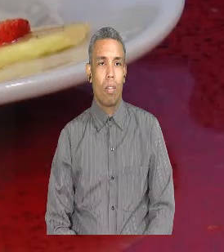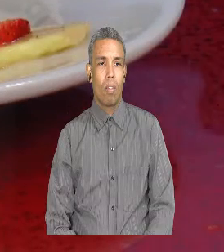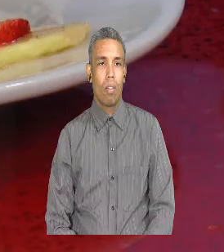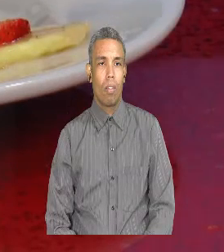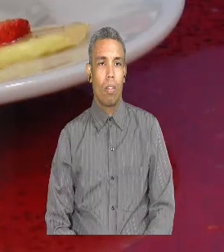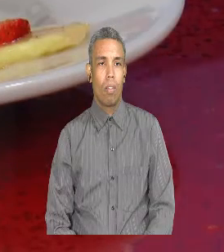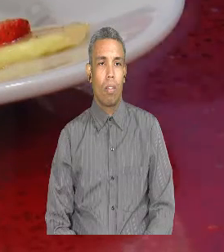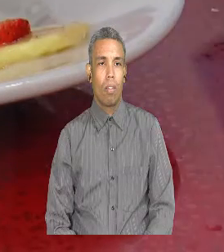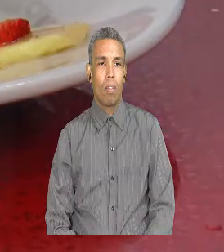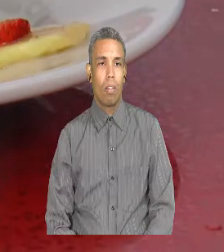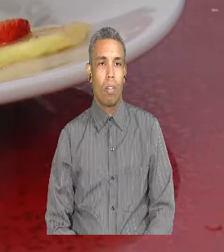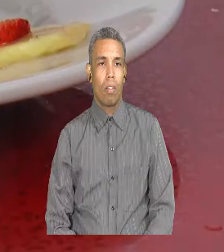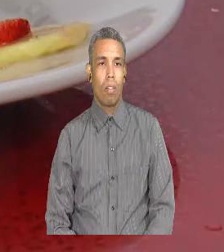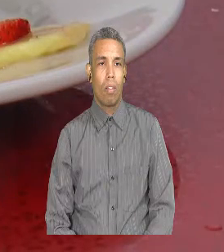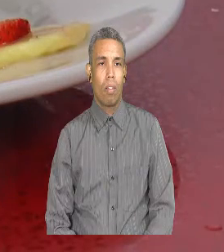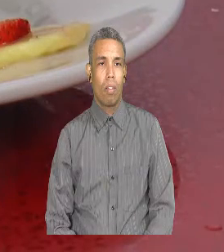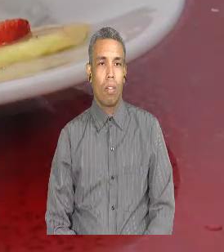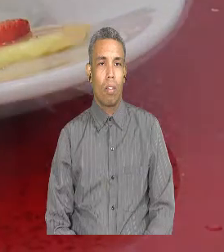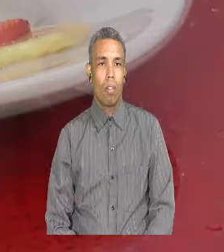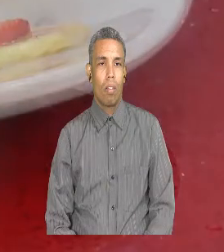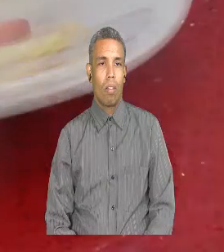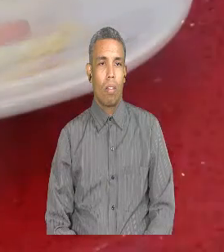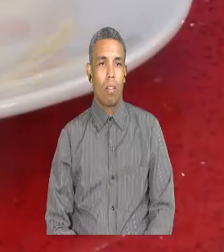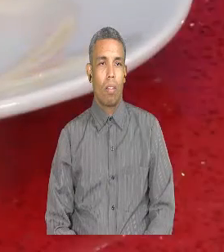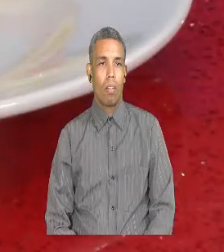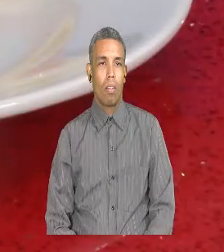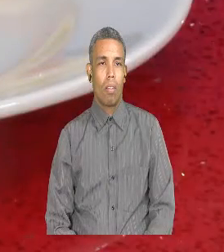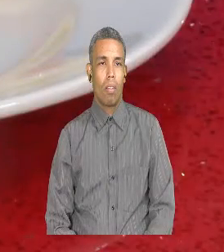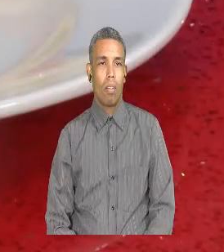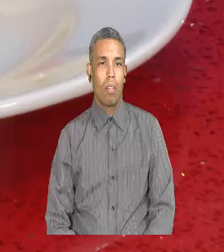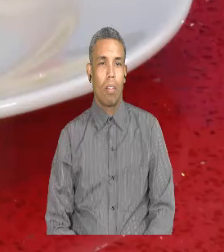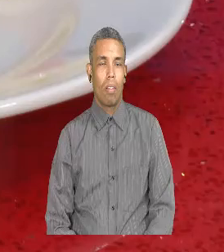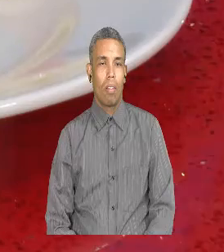Y tarán, ahí está mi ensamble del día de hoy.